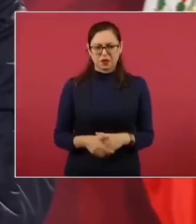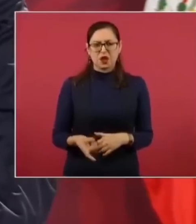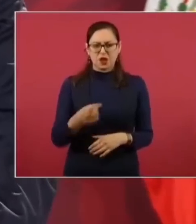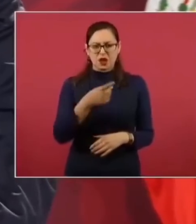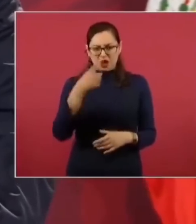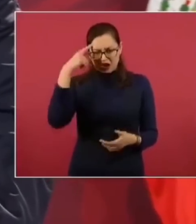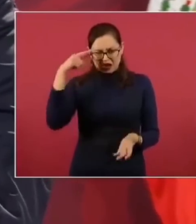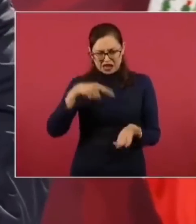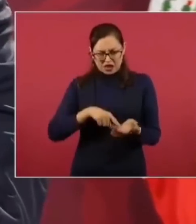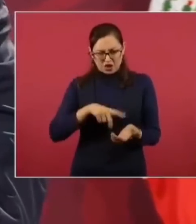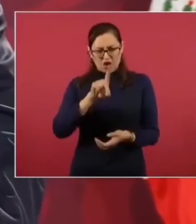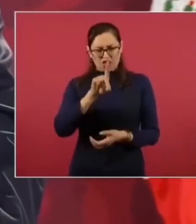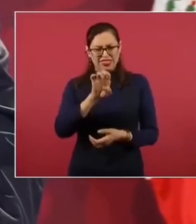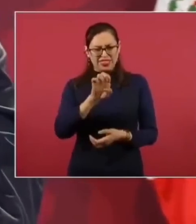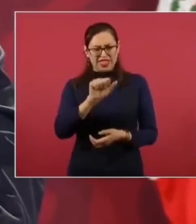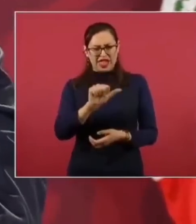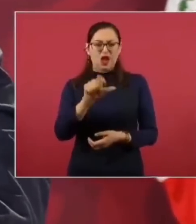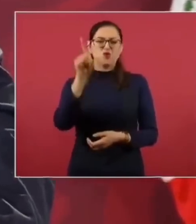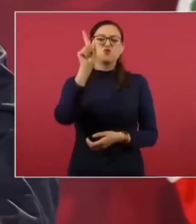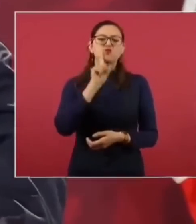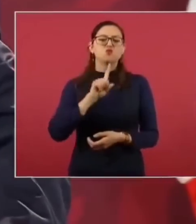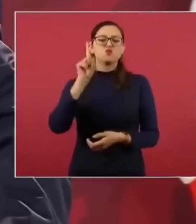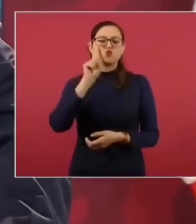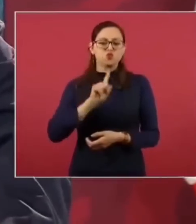comunicado. Sí, y eso fue lo que